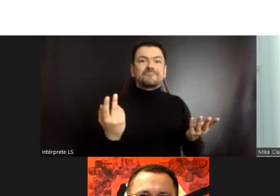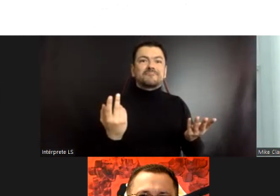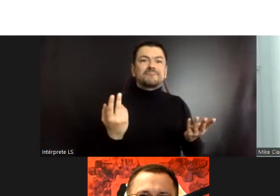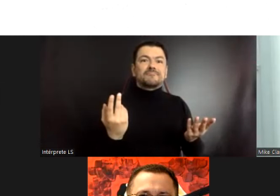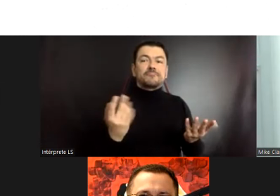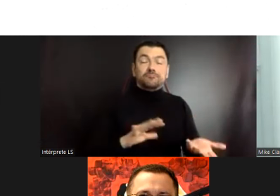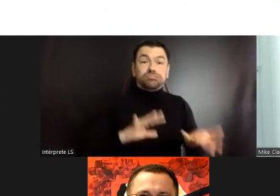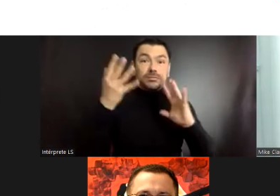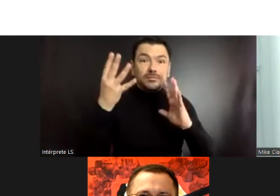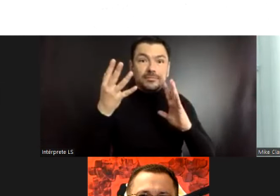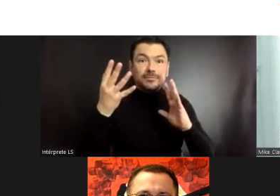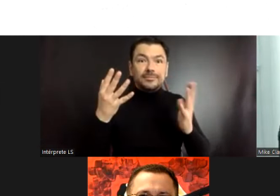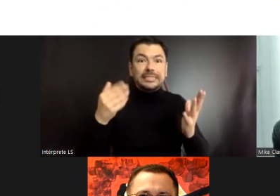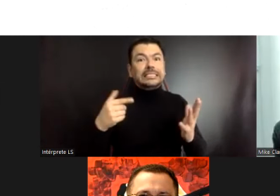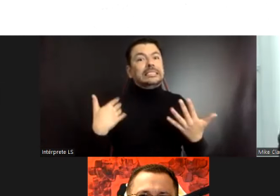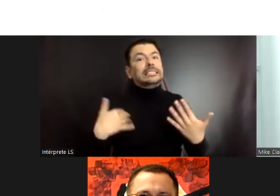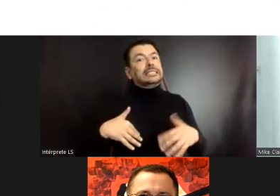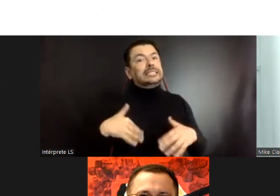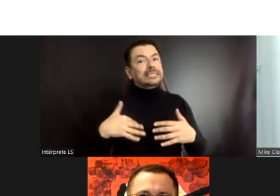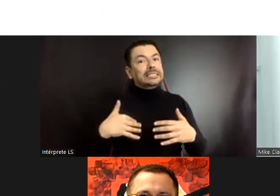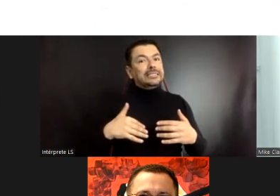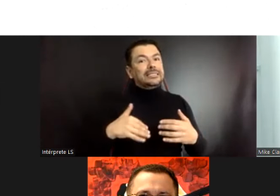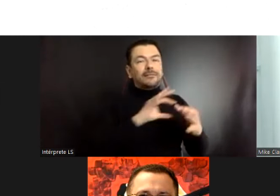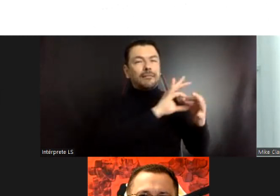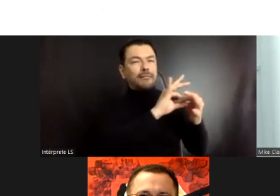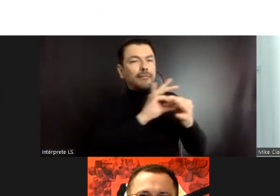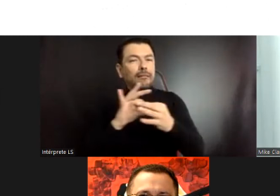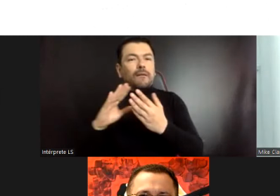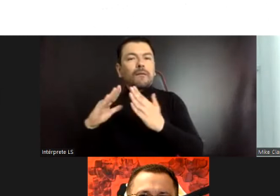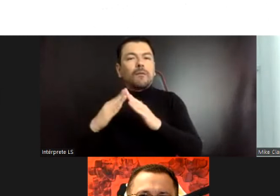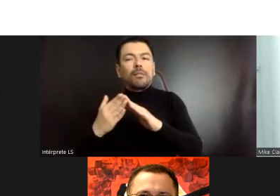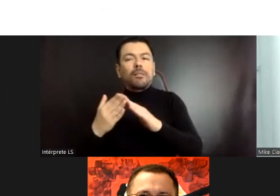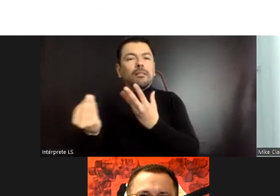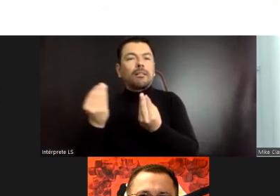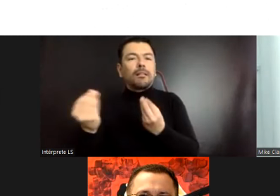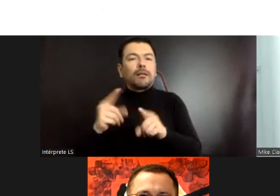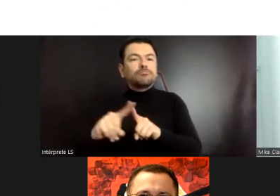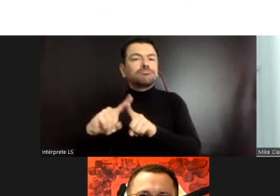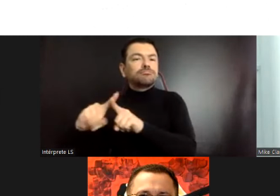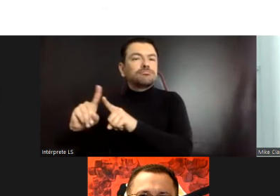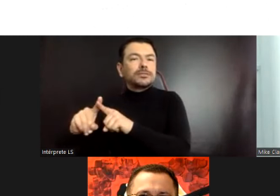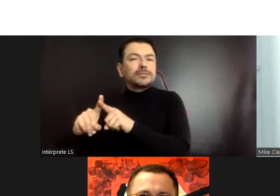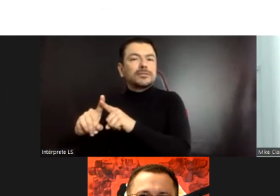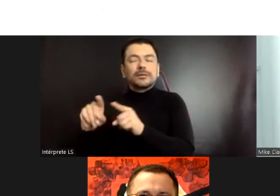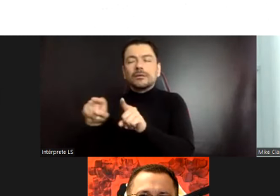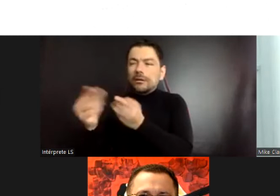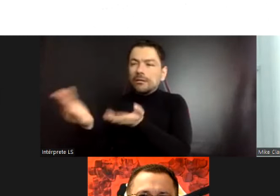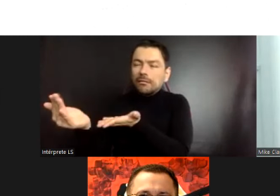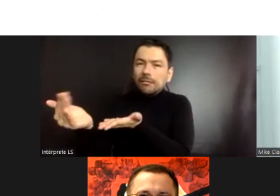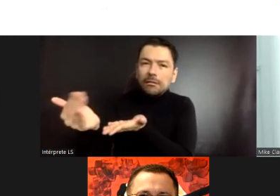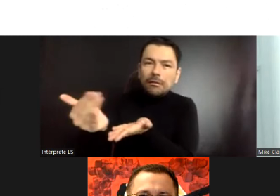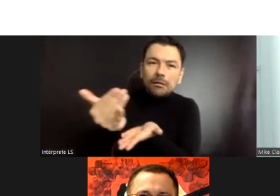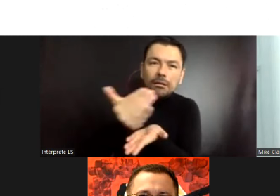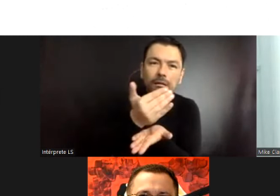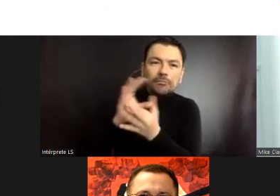con las comunidades, es involucrar a las comunidades entonces, y lo utilizamos para diseñar lo que se